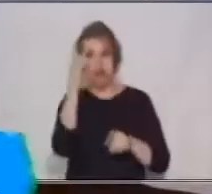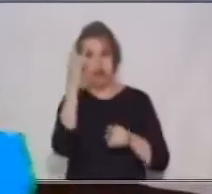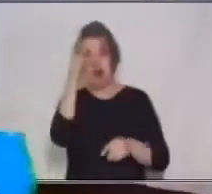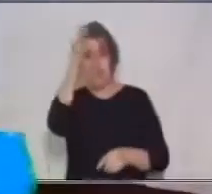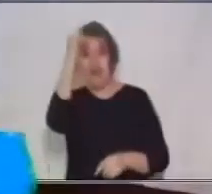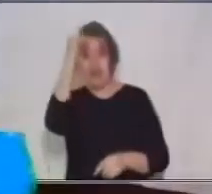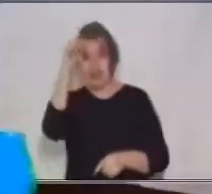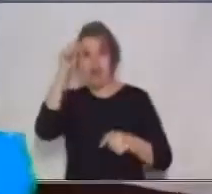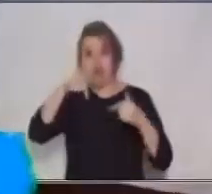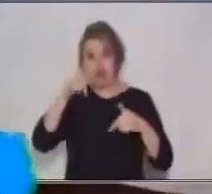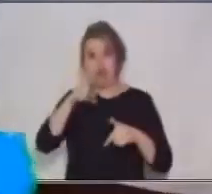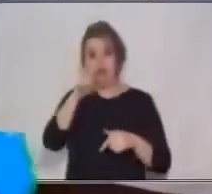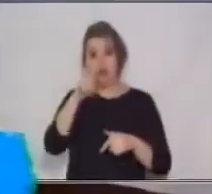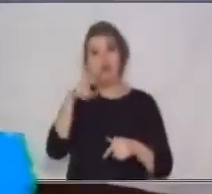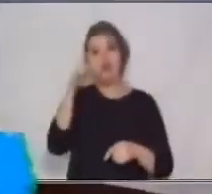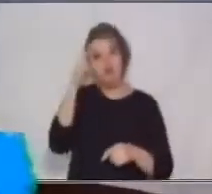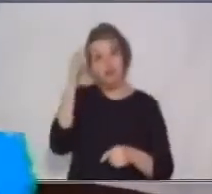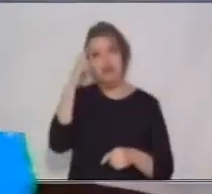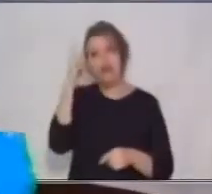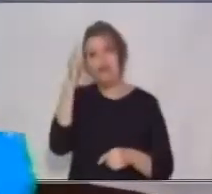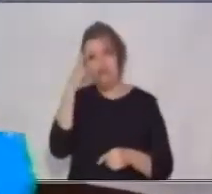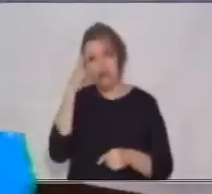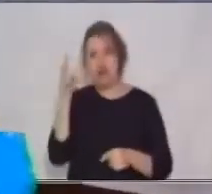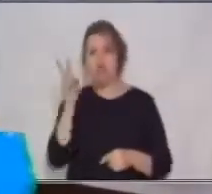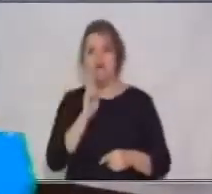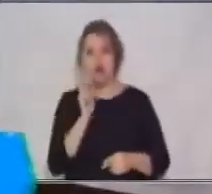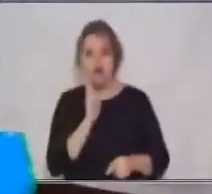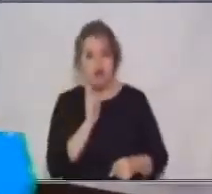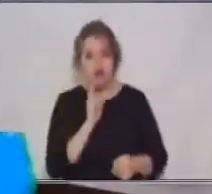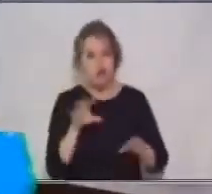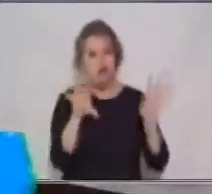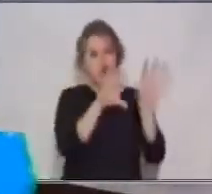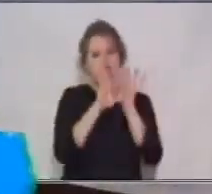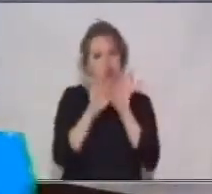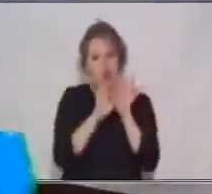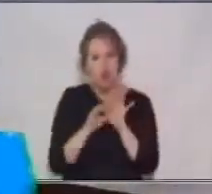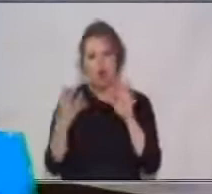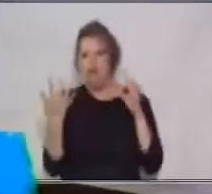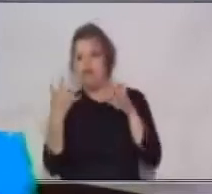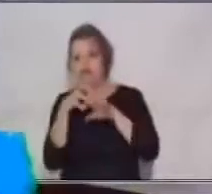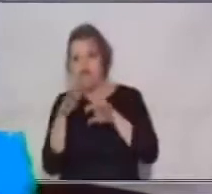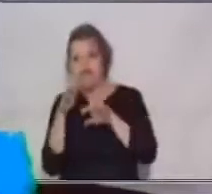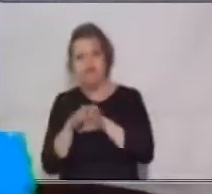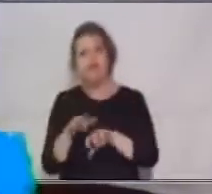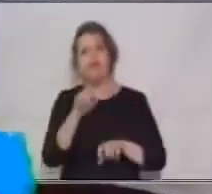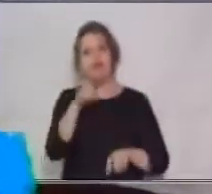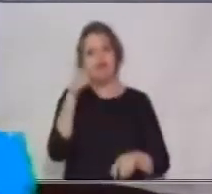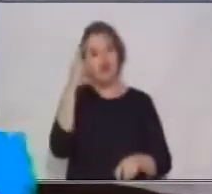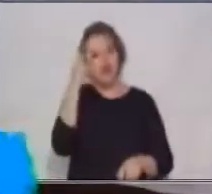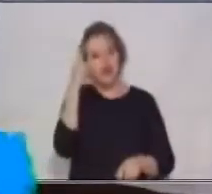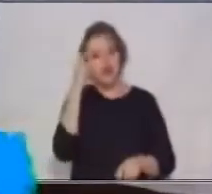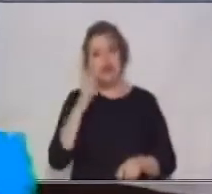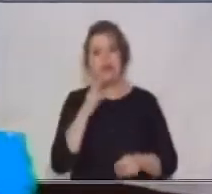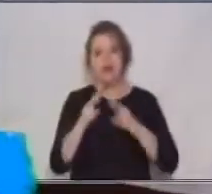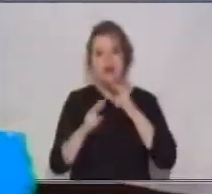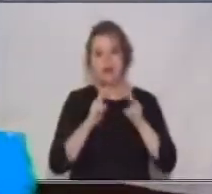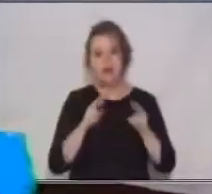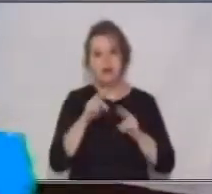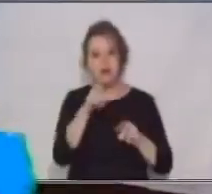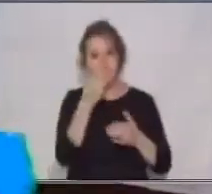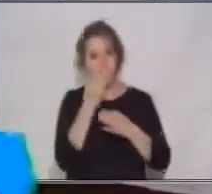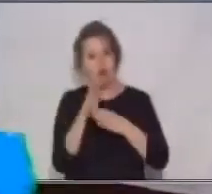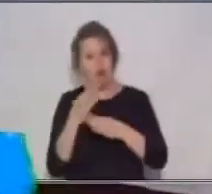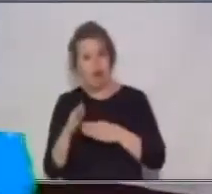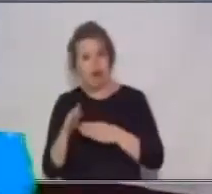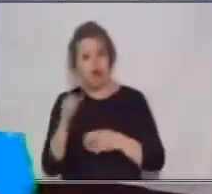¿Logramos identificar los verbos, la conjunción o la interjección? Y si usted ya tiene la respuesta, la puede compartir